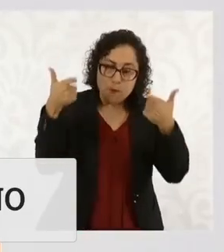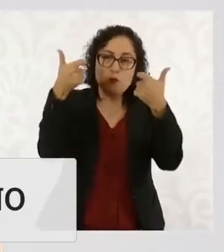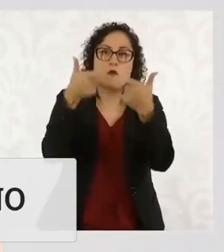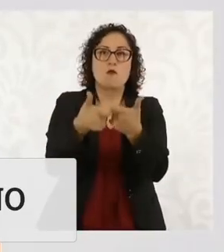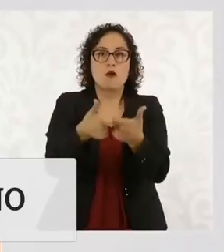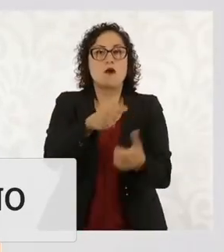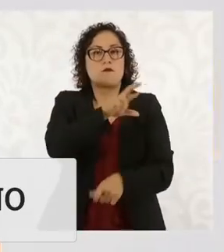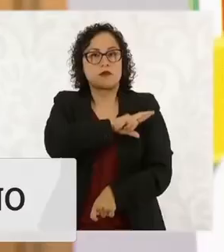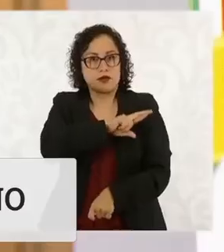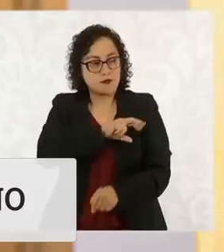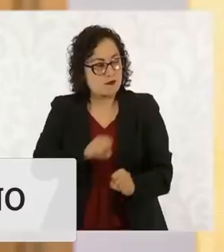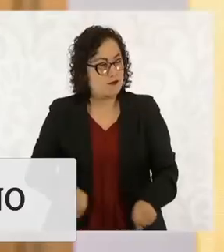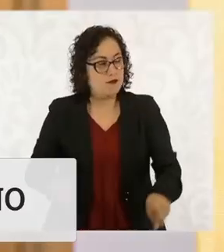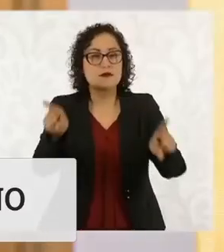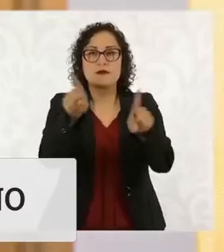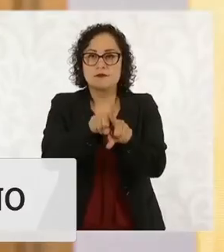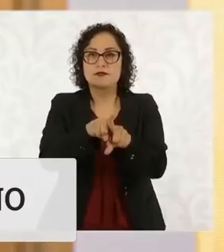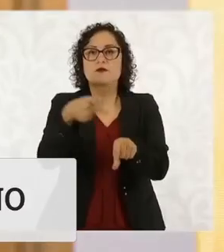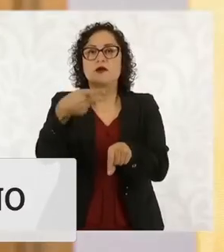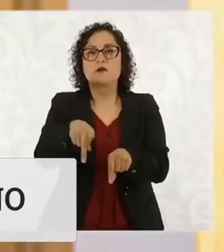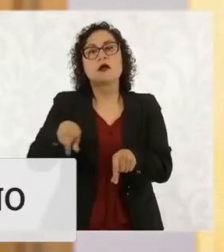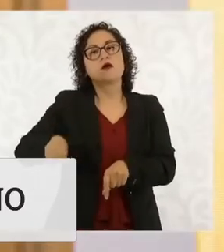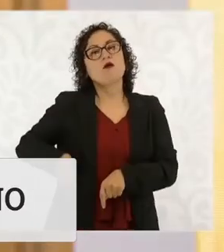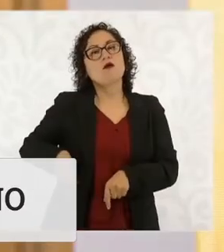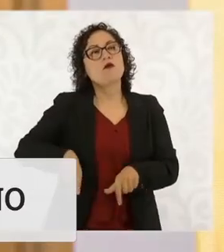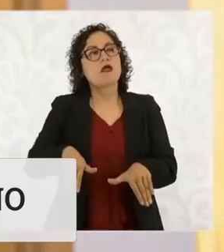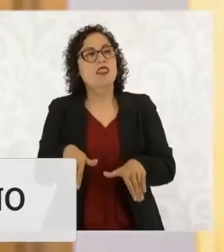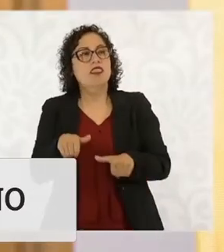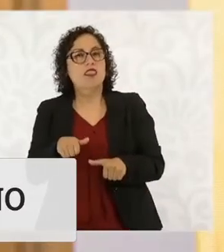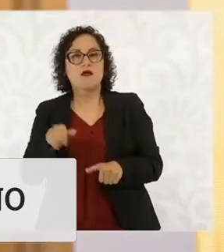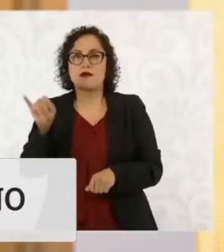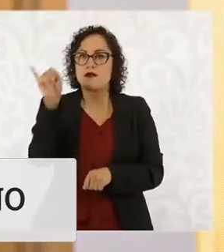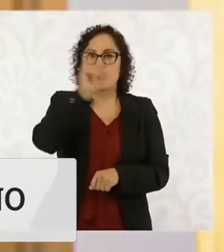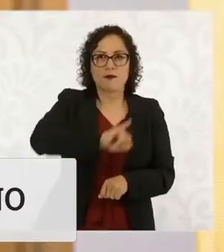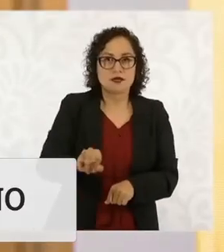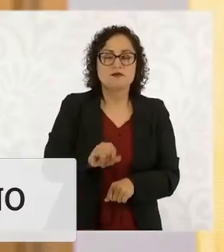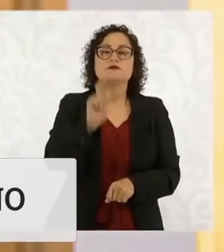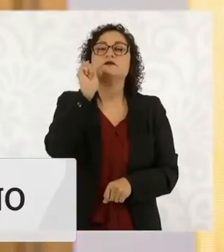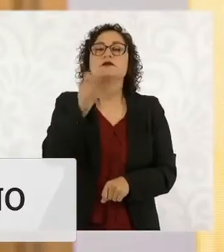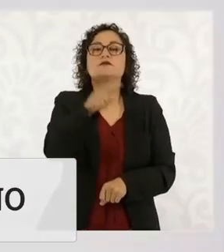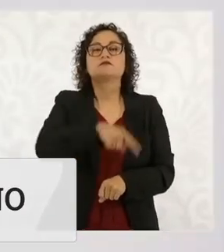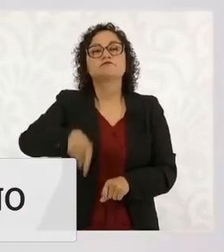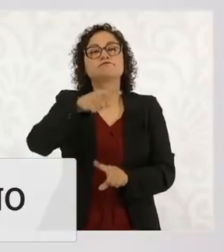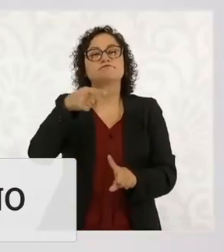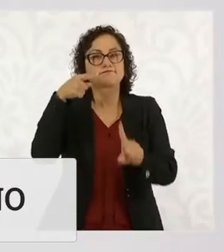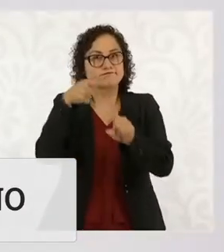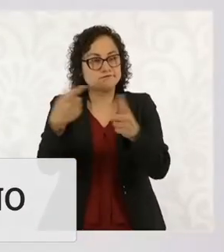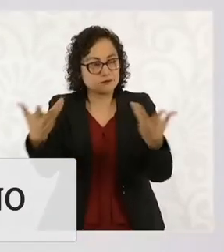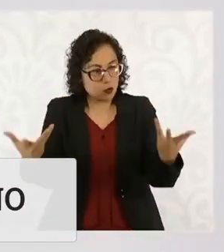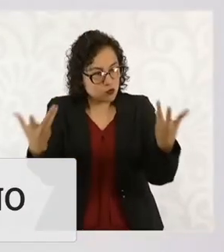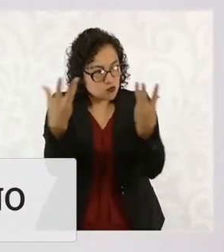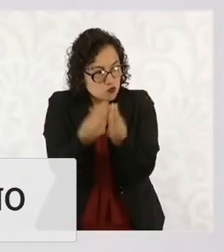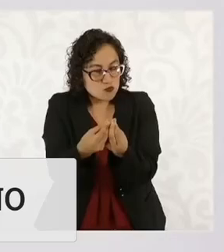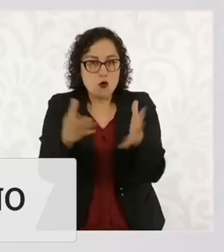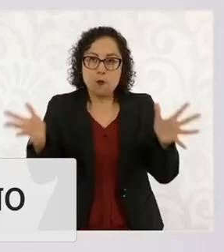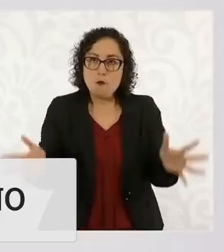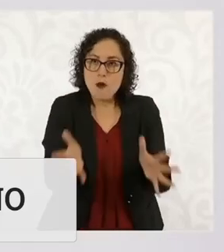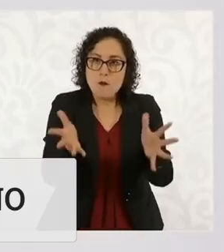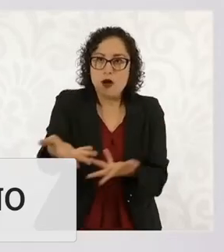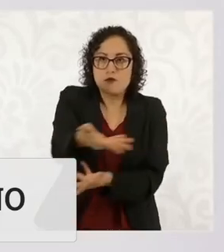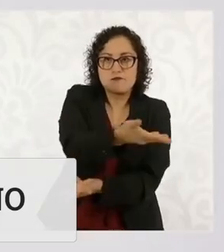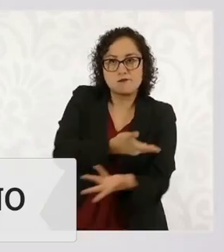jamás renuncia a su responsabilidad central, garantizar que la prosperidad sea compartida, que el